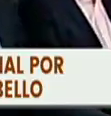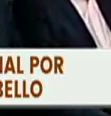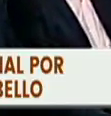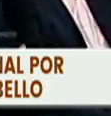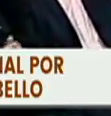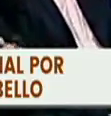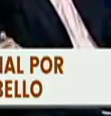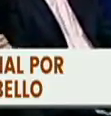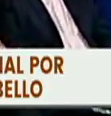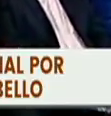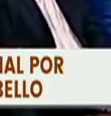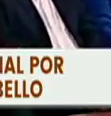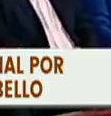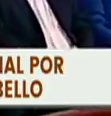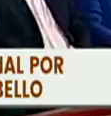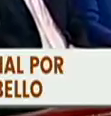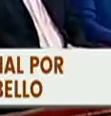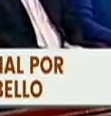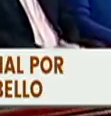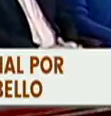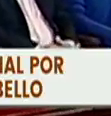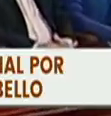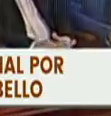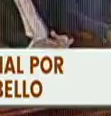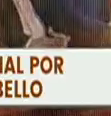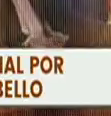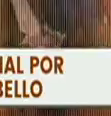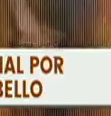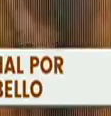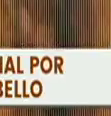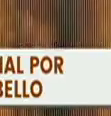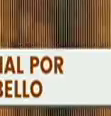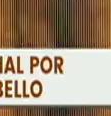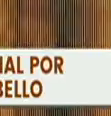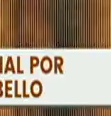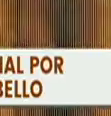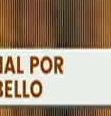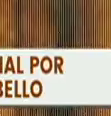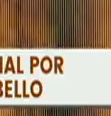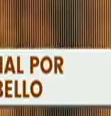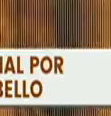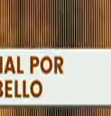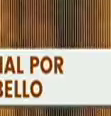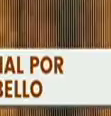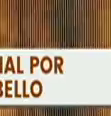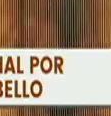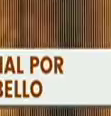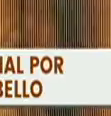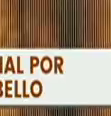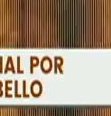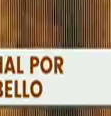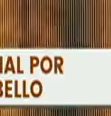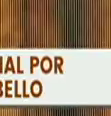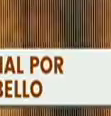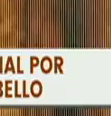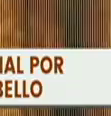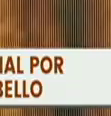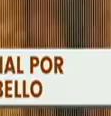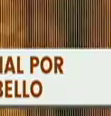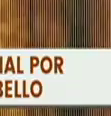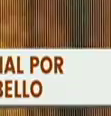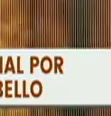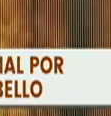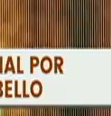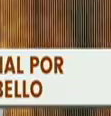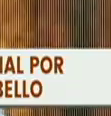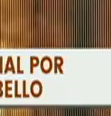Buenas tardes a todos saludo con especial emoción a la directiva de la asamblea nacional a su